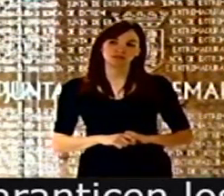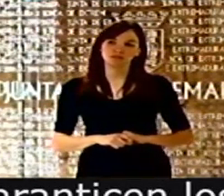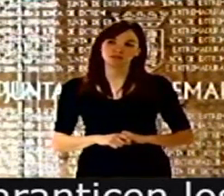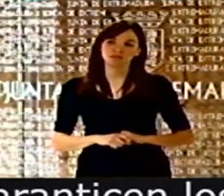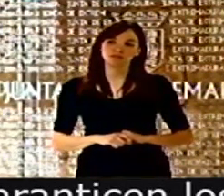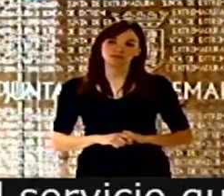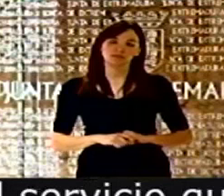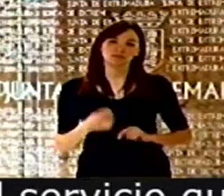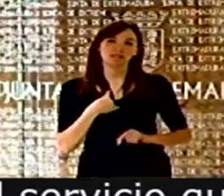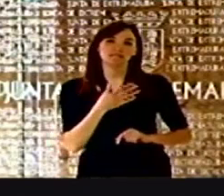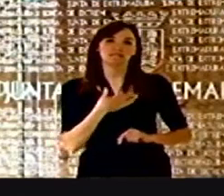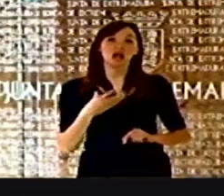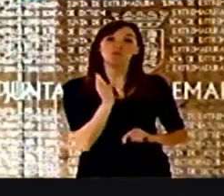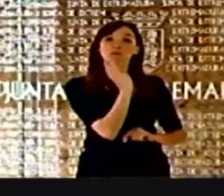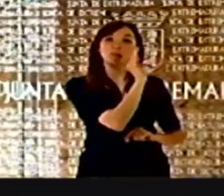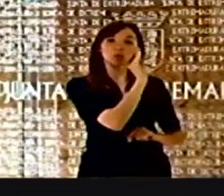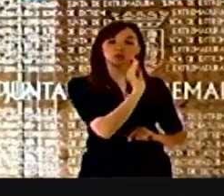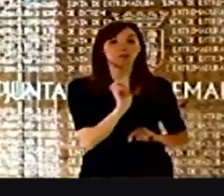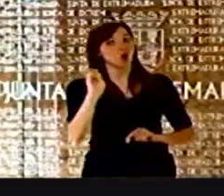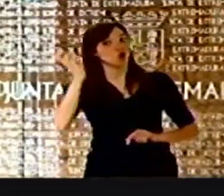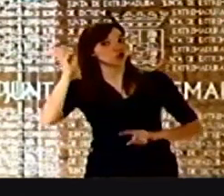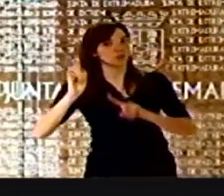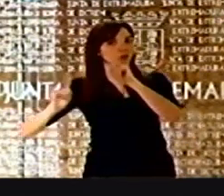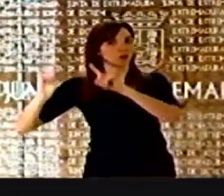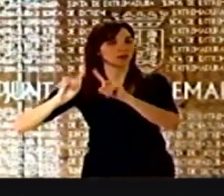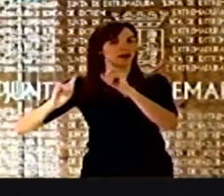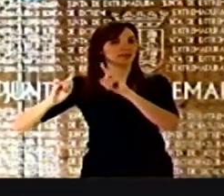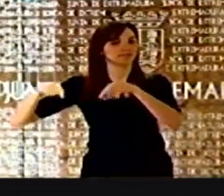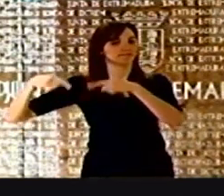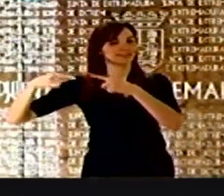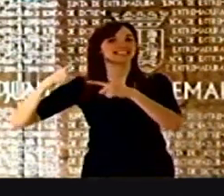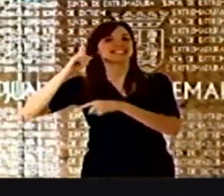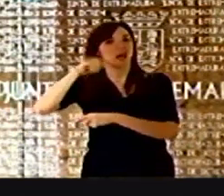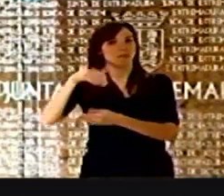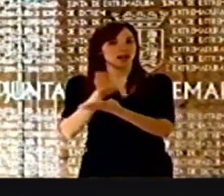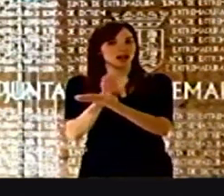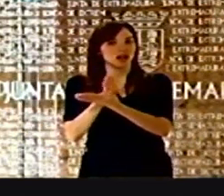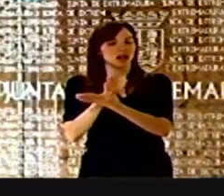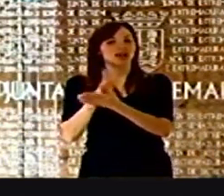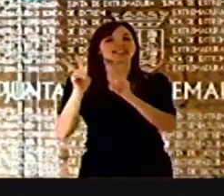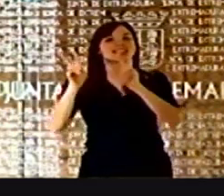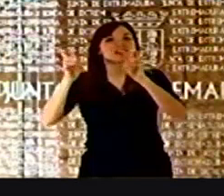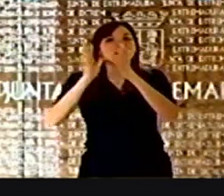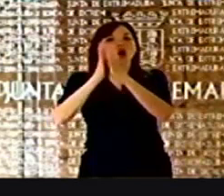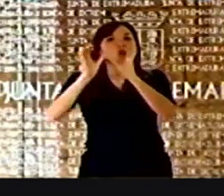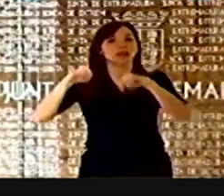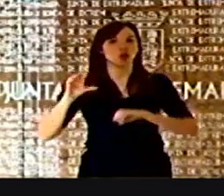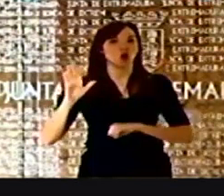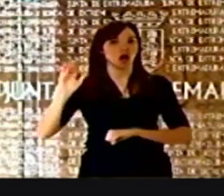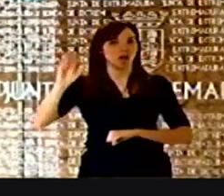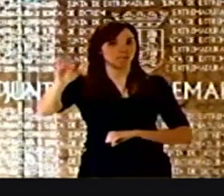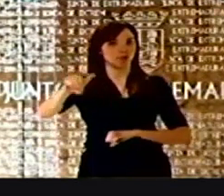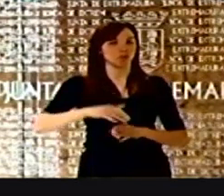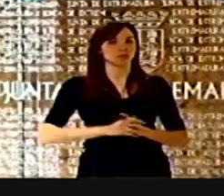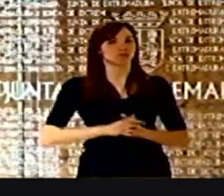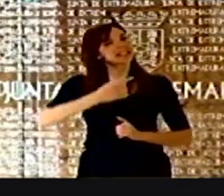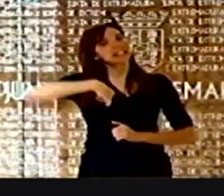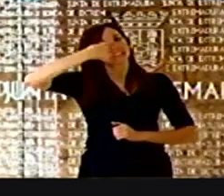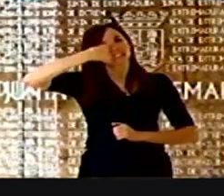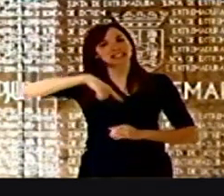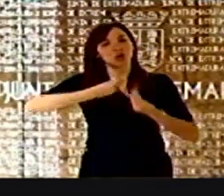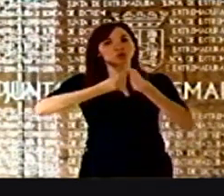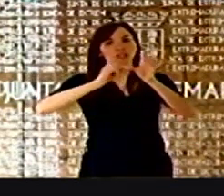Sí, yo le quería preguntar por otro conflicto que hay, que también se está mediando, que es el tema del convenio del campo. Sé que la Junta, lógicamente, no puede